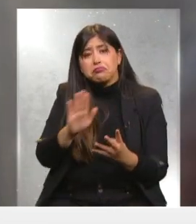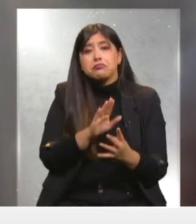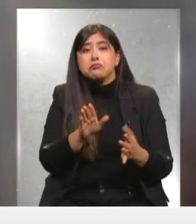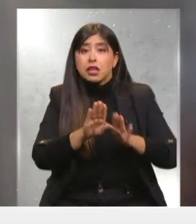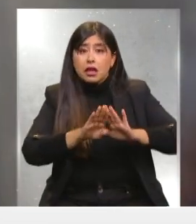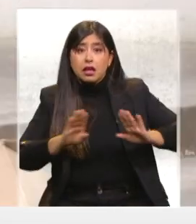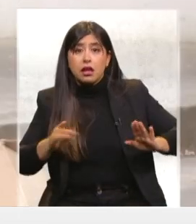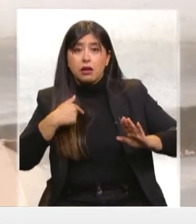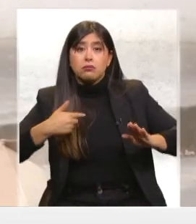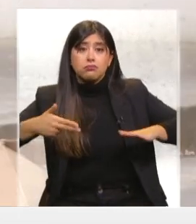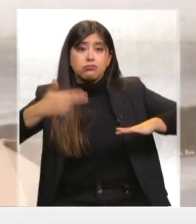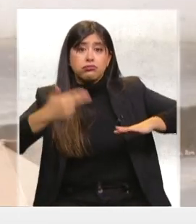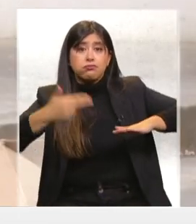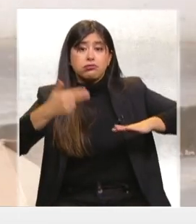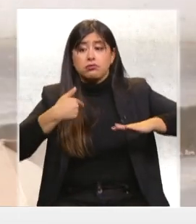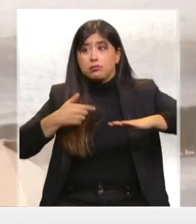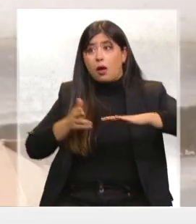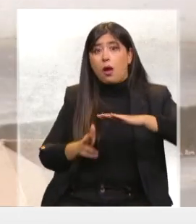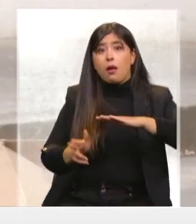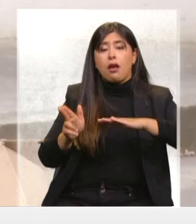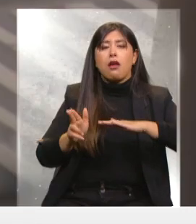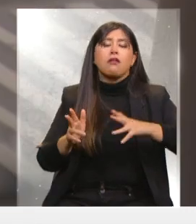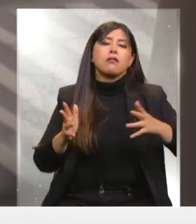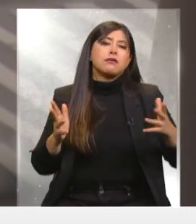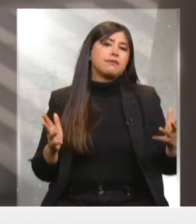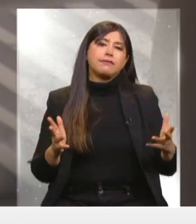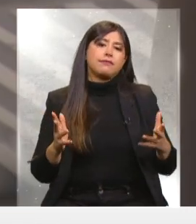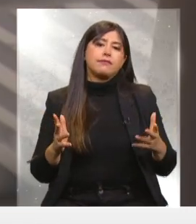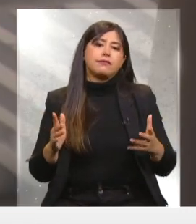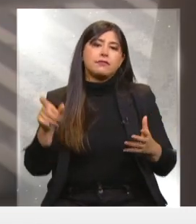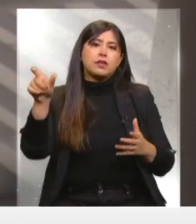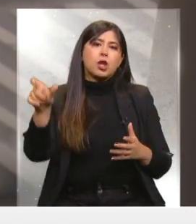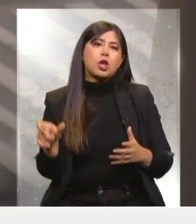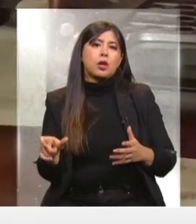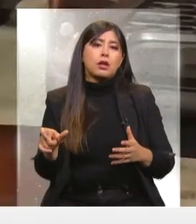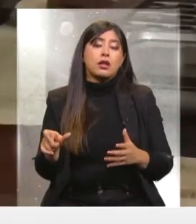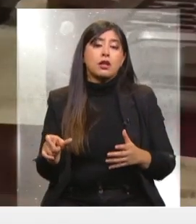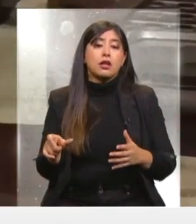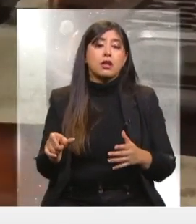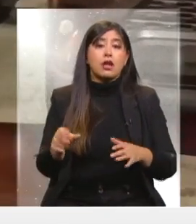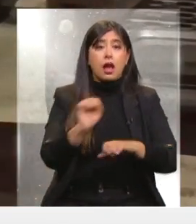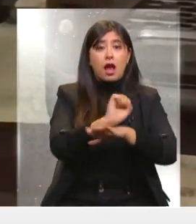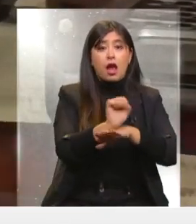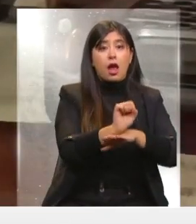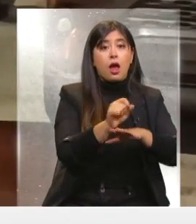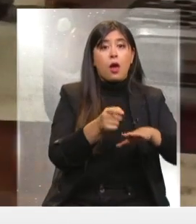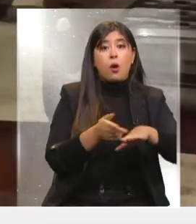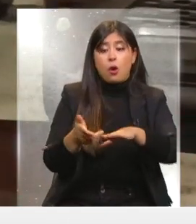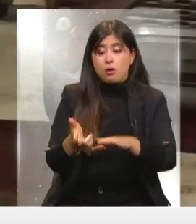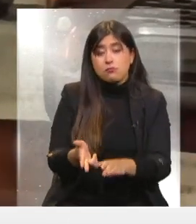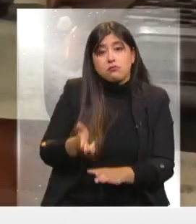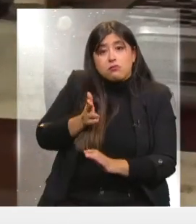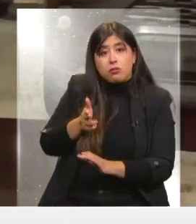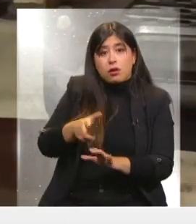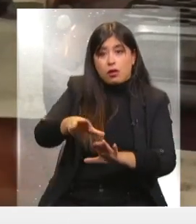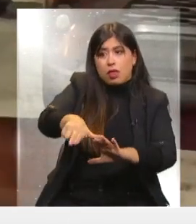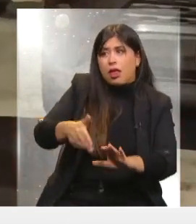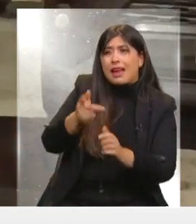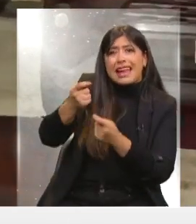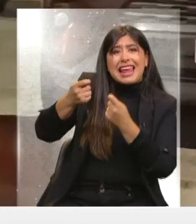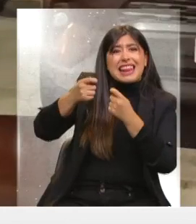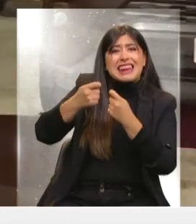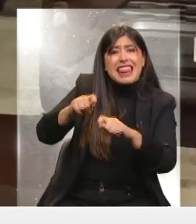fuego. Se desconoce si el agresor resultó herido. Esta persona extrae del vehículo un armamento tipo revólver con el cual